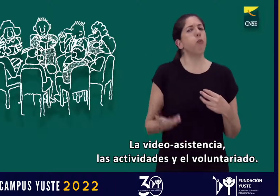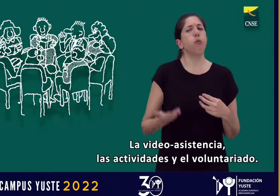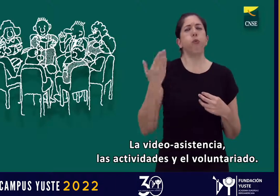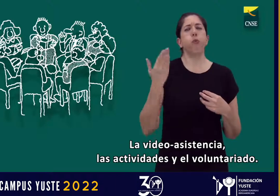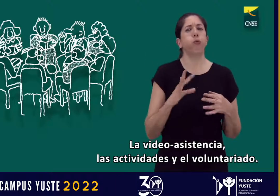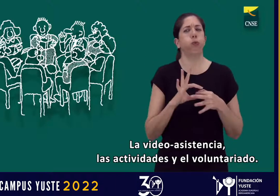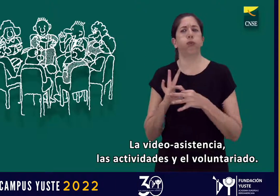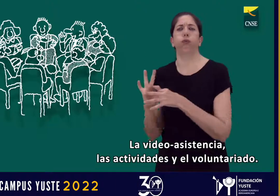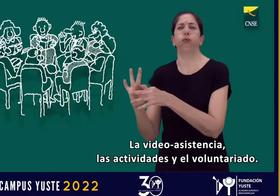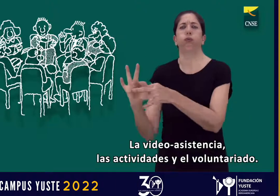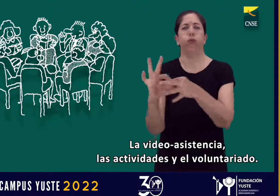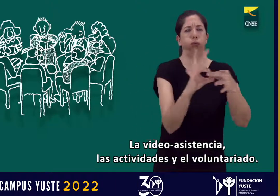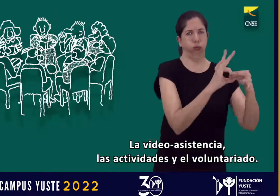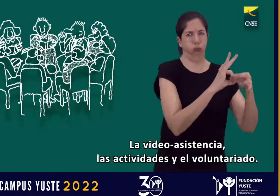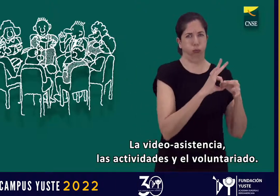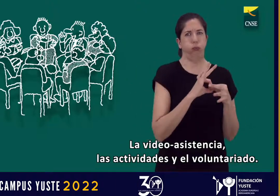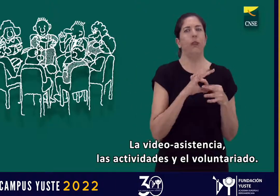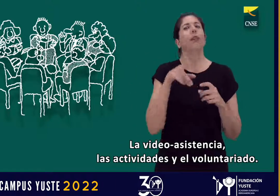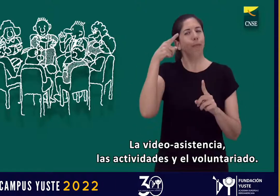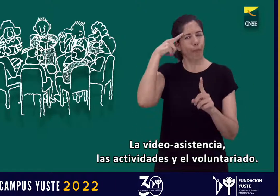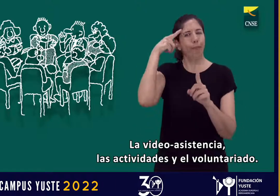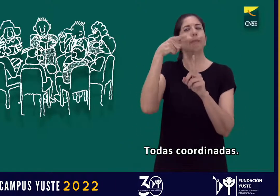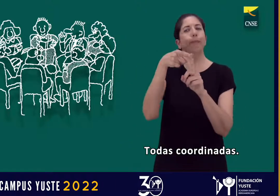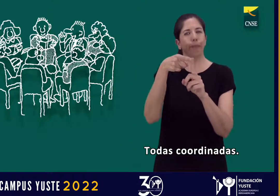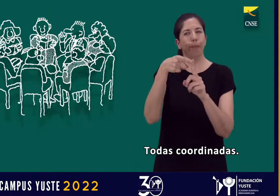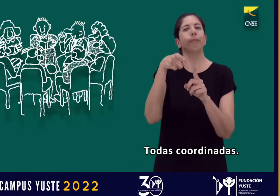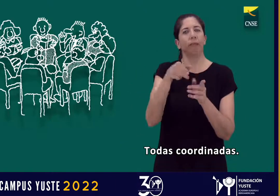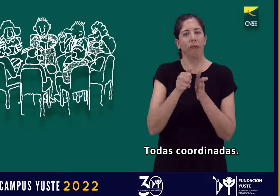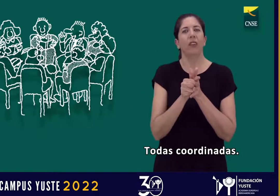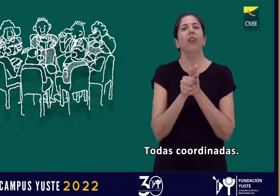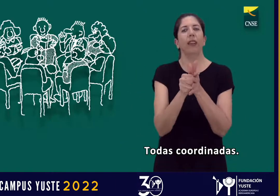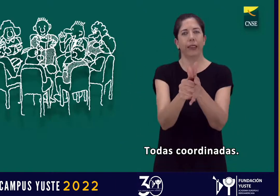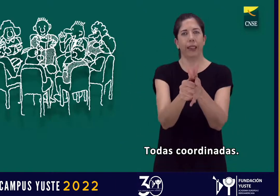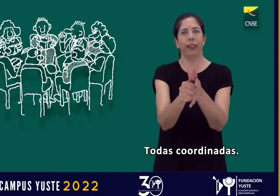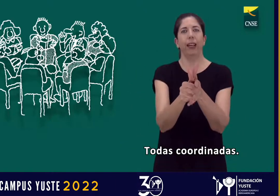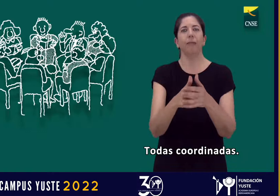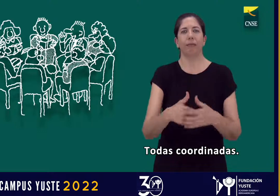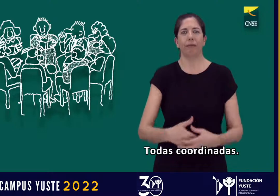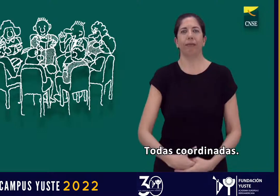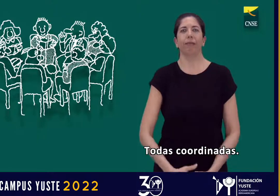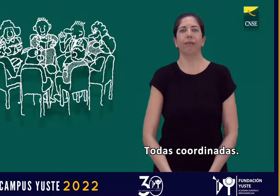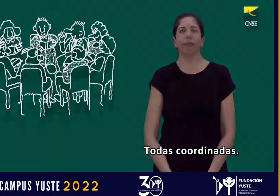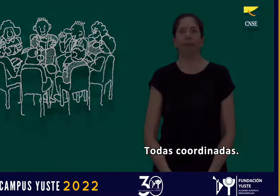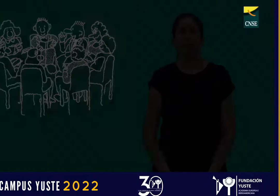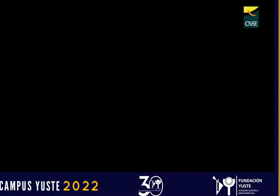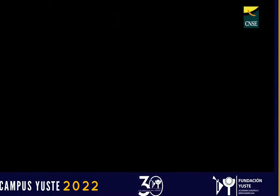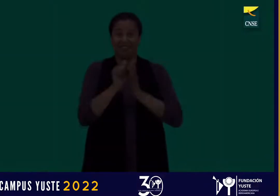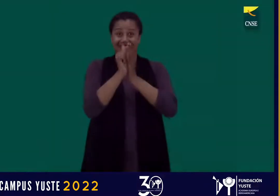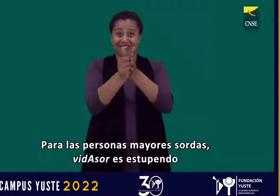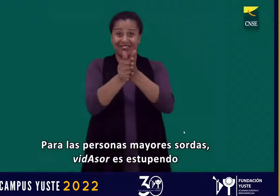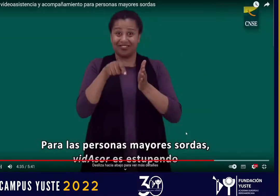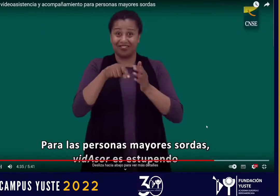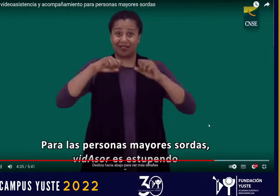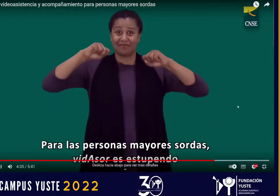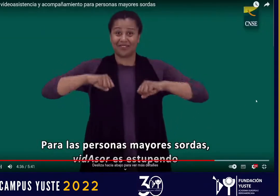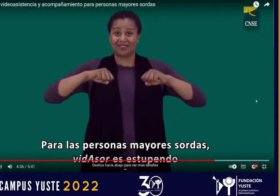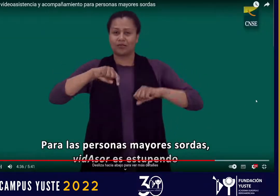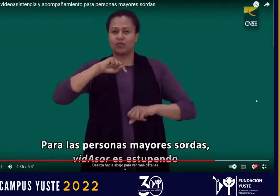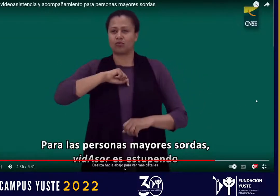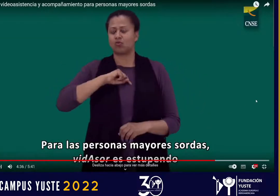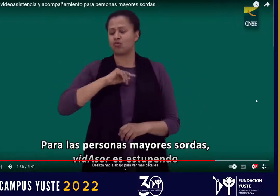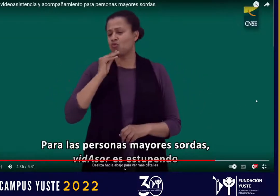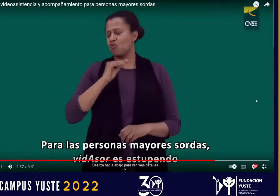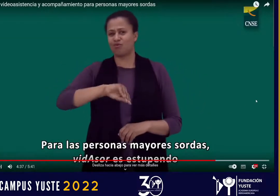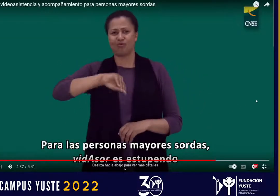tres vías la video asistencia las actividades y el voluntariado todas coordinadas para las personas